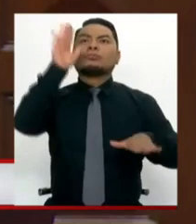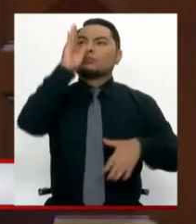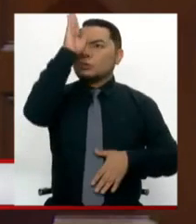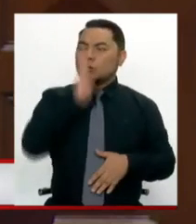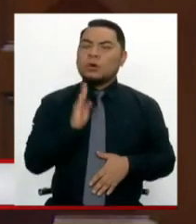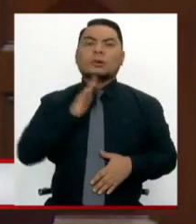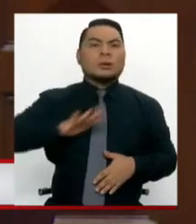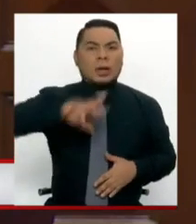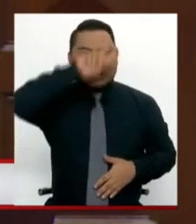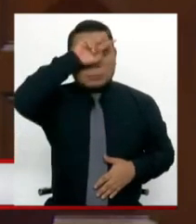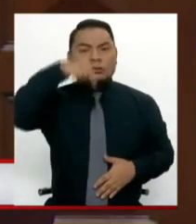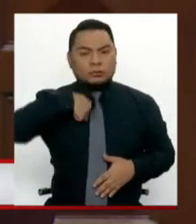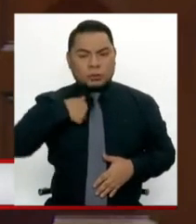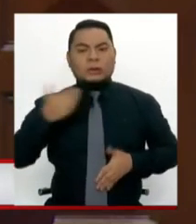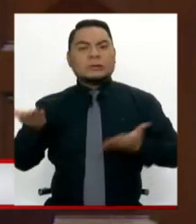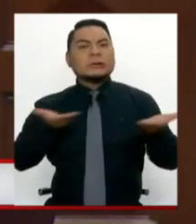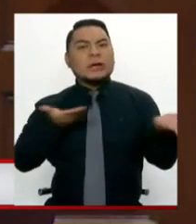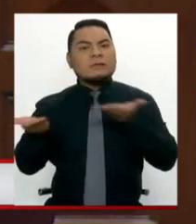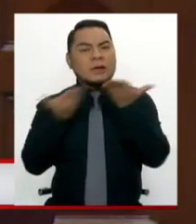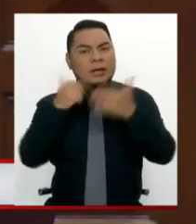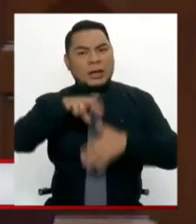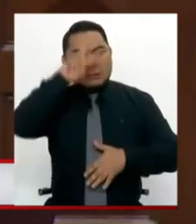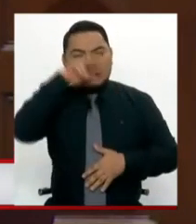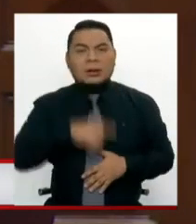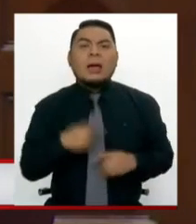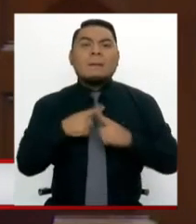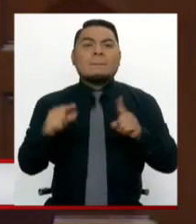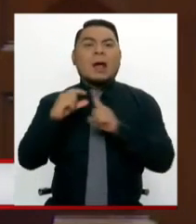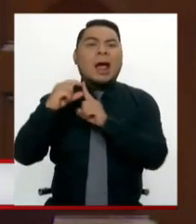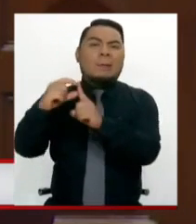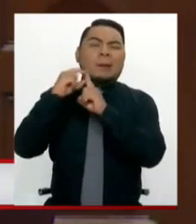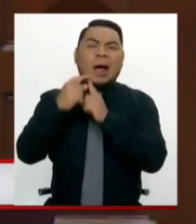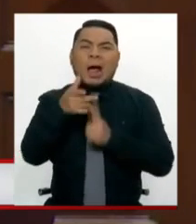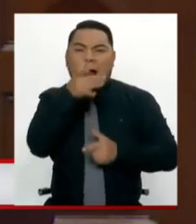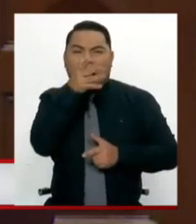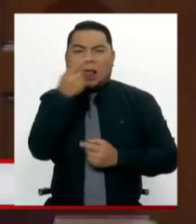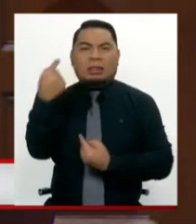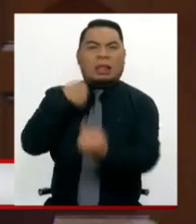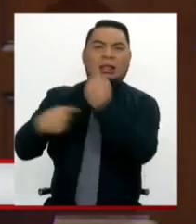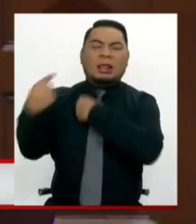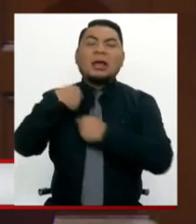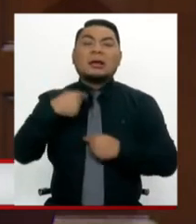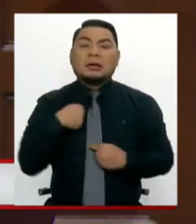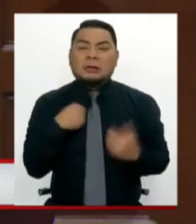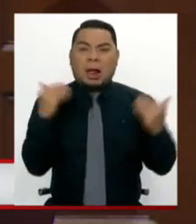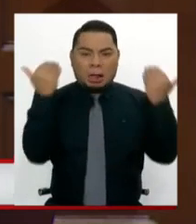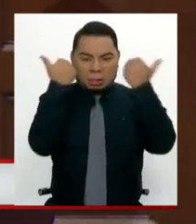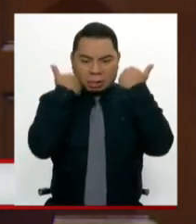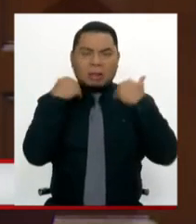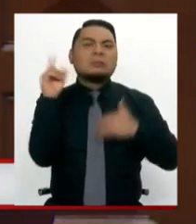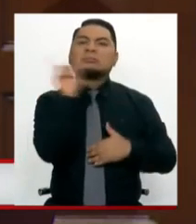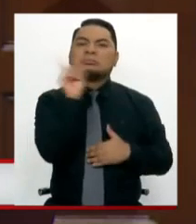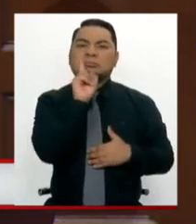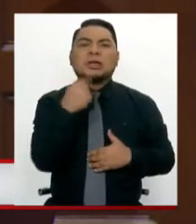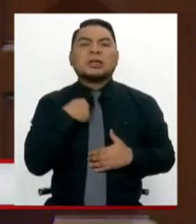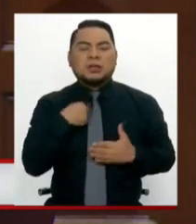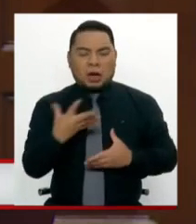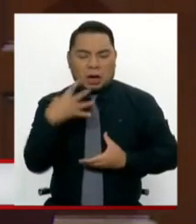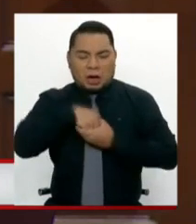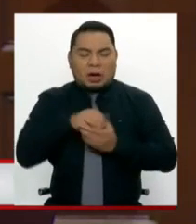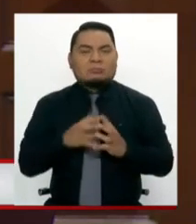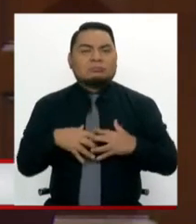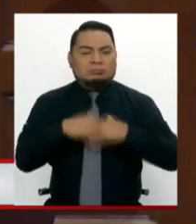patria servir a mi país. Los insultos y las burlas no me harán retroceder, al contrario, me